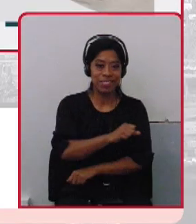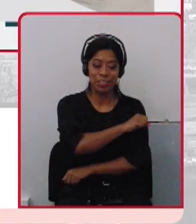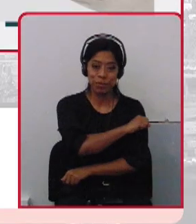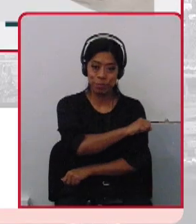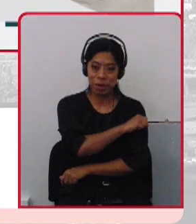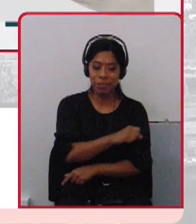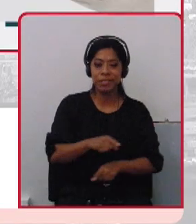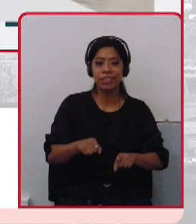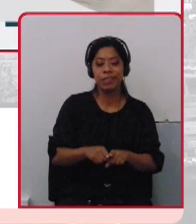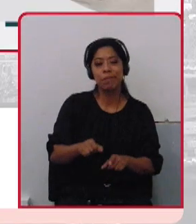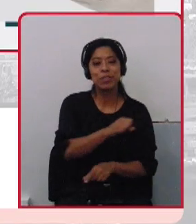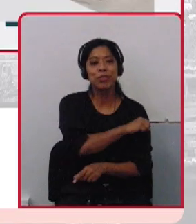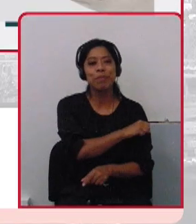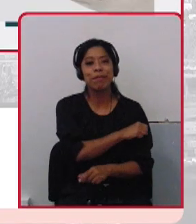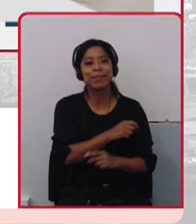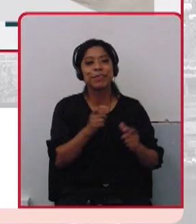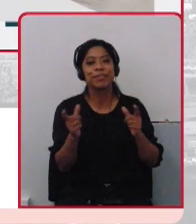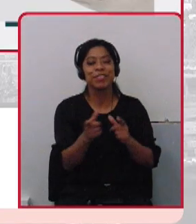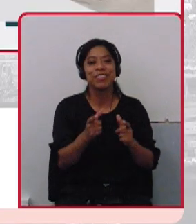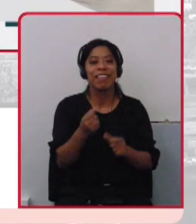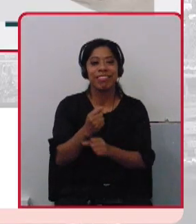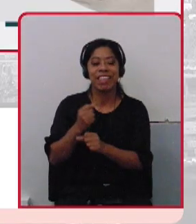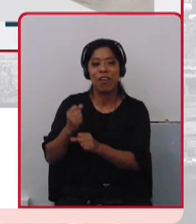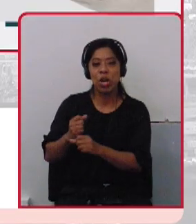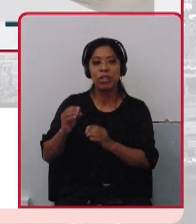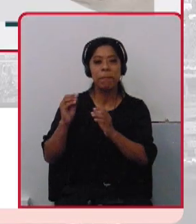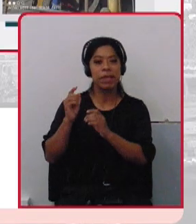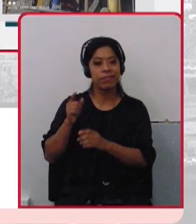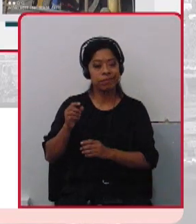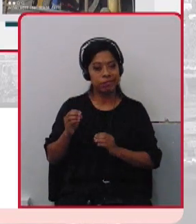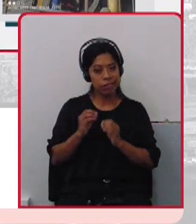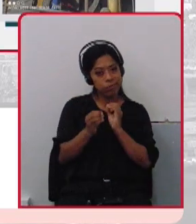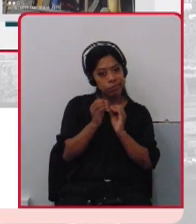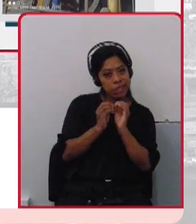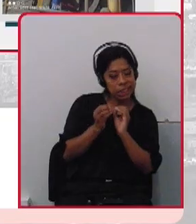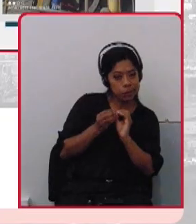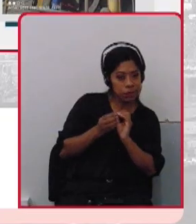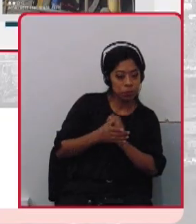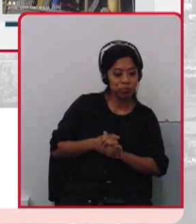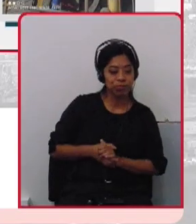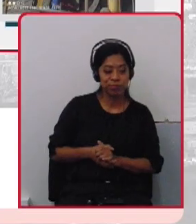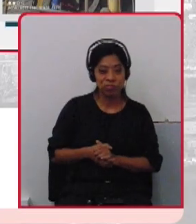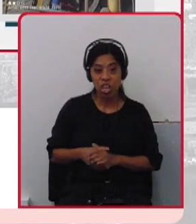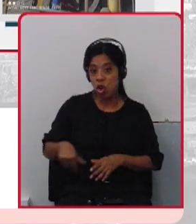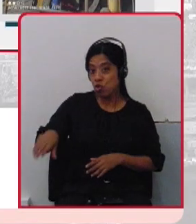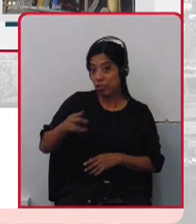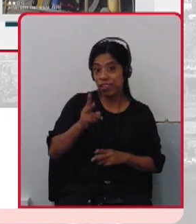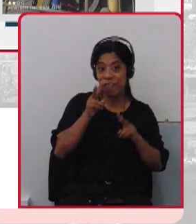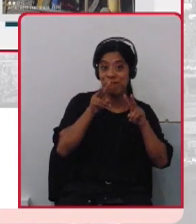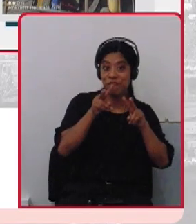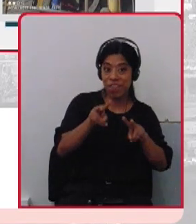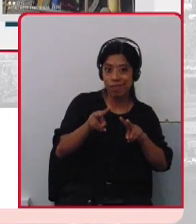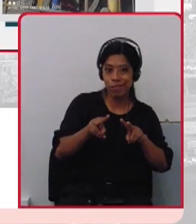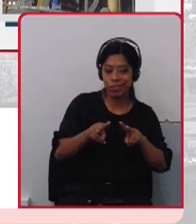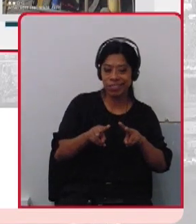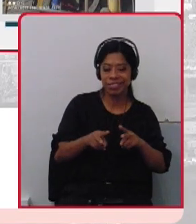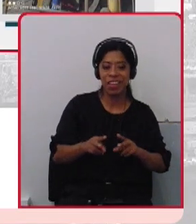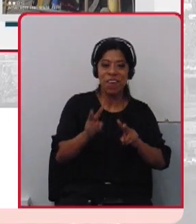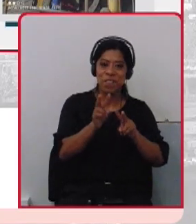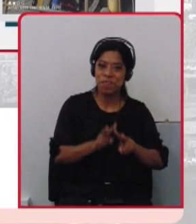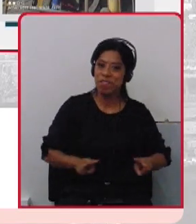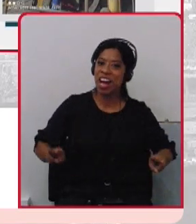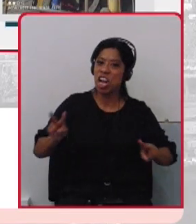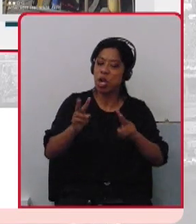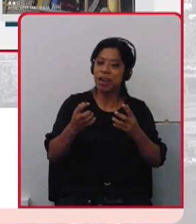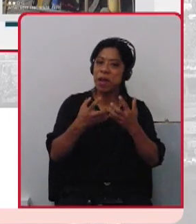de operaciones y supervisores de mantenimiento, ¿no? Entonces, si nosotros vemos un poquito cuál es el valor corporativo de una